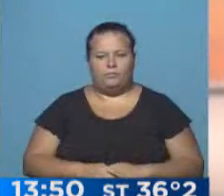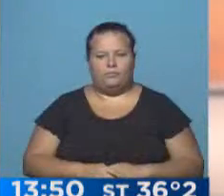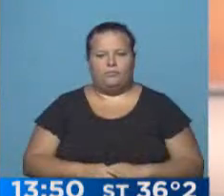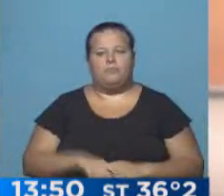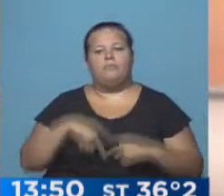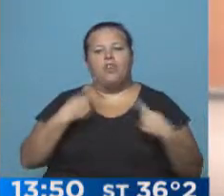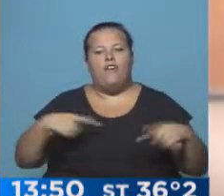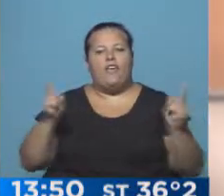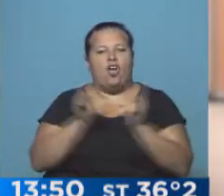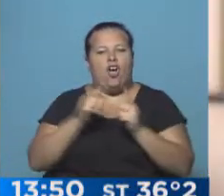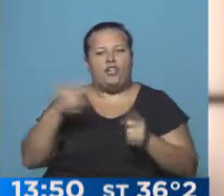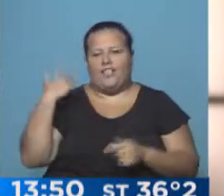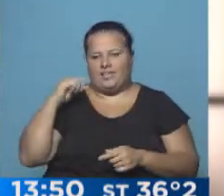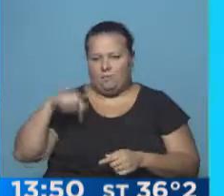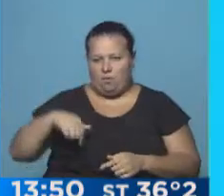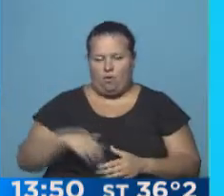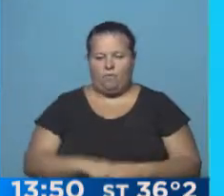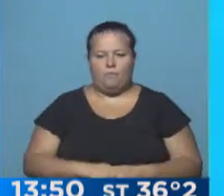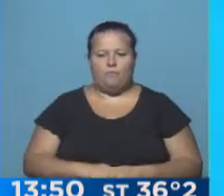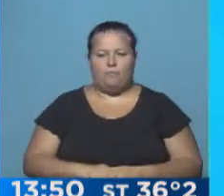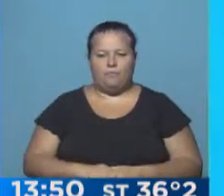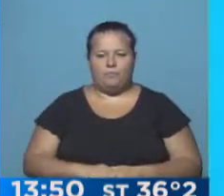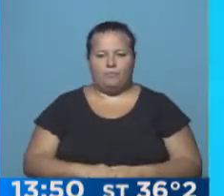más noticias breves de las últimas horas